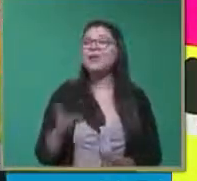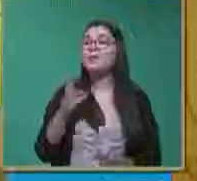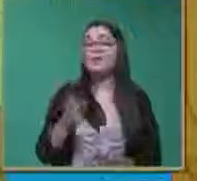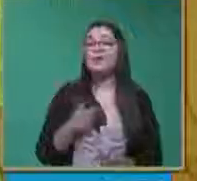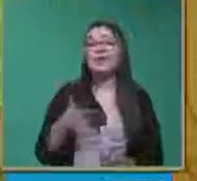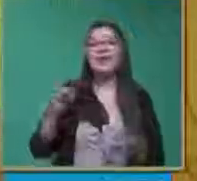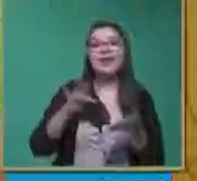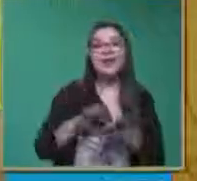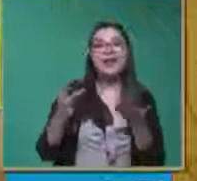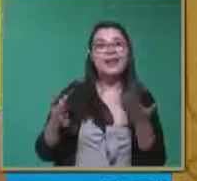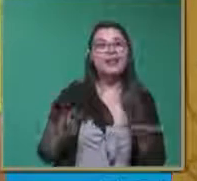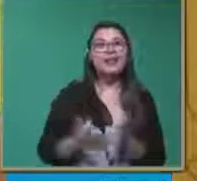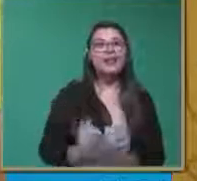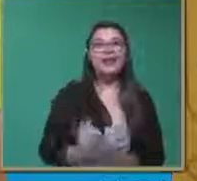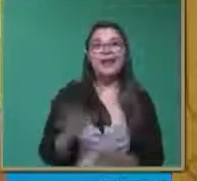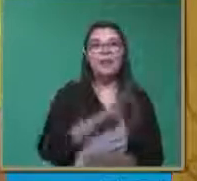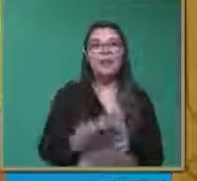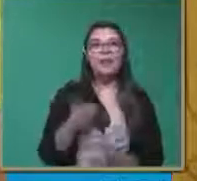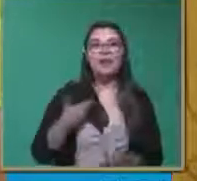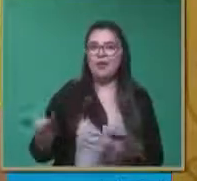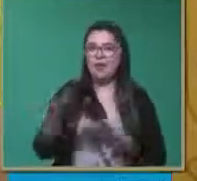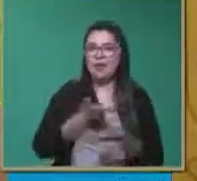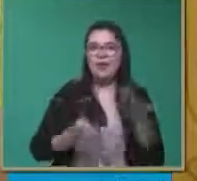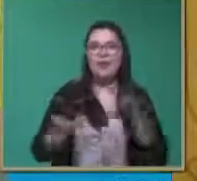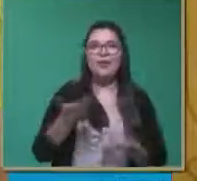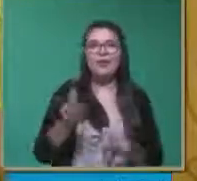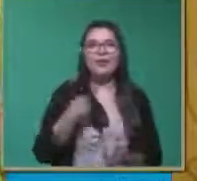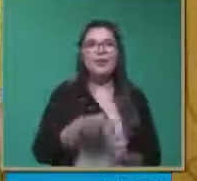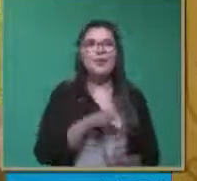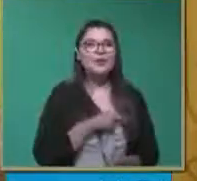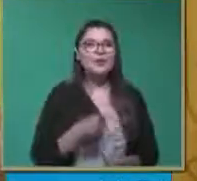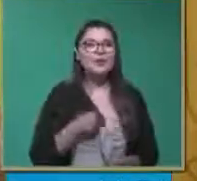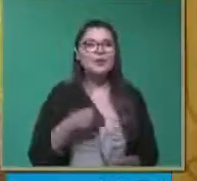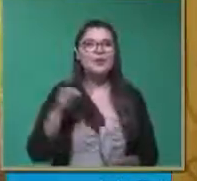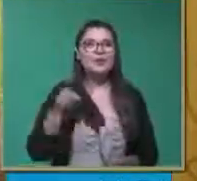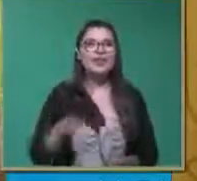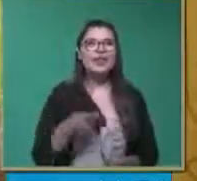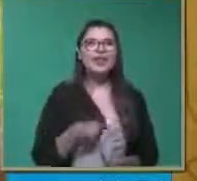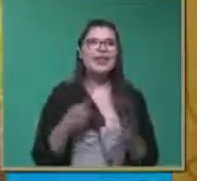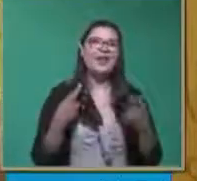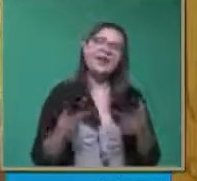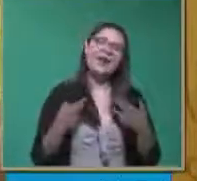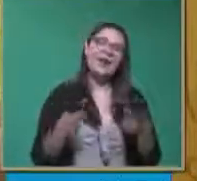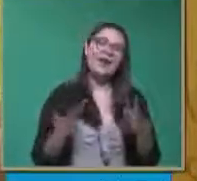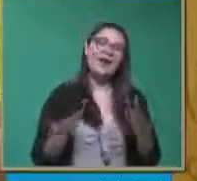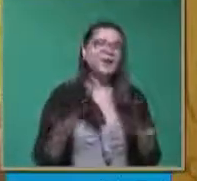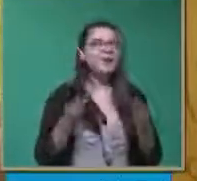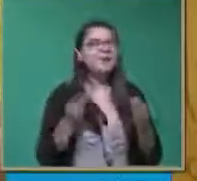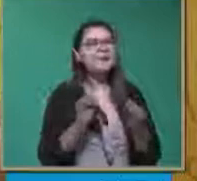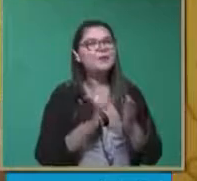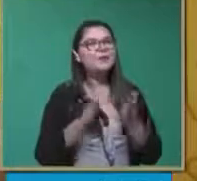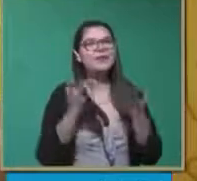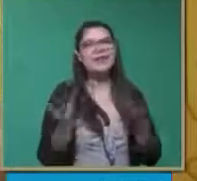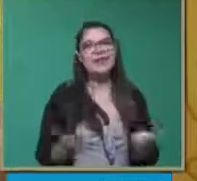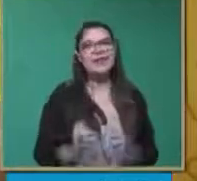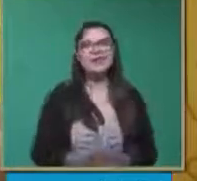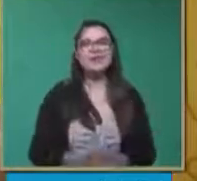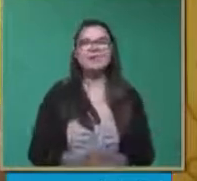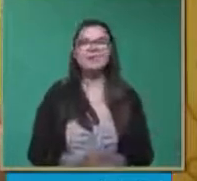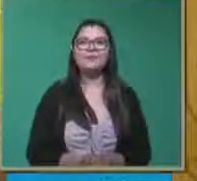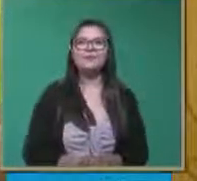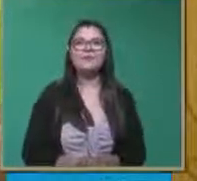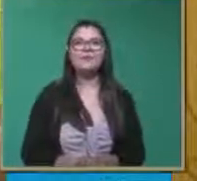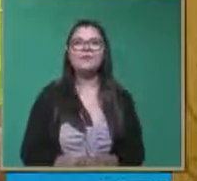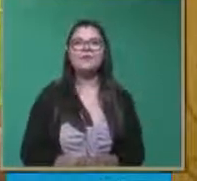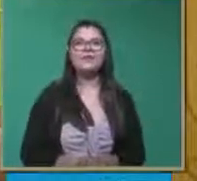haya colaborado con nosotros y estos actos, y sobre todo los detallitos los que nos atraen. Los tan bonitos. Que como buen